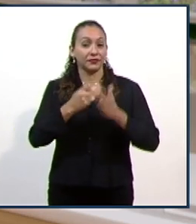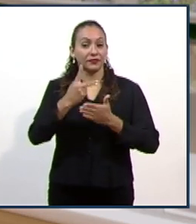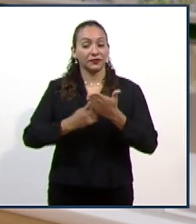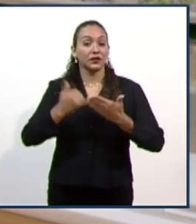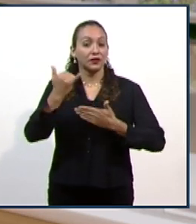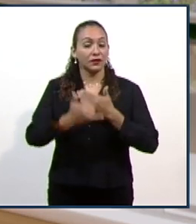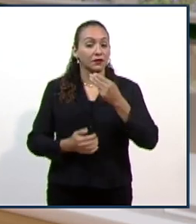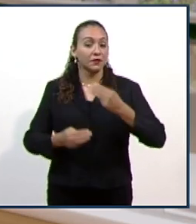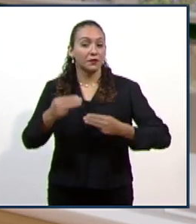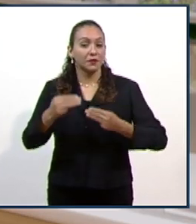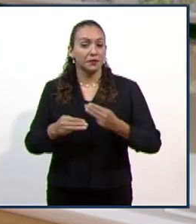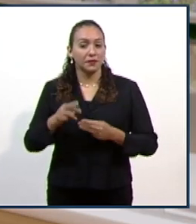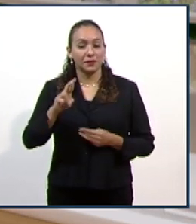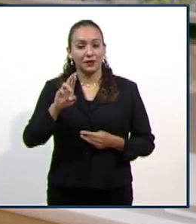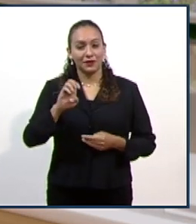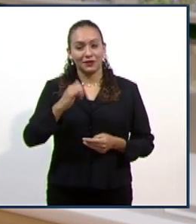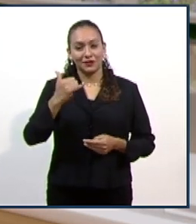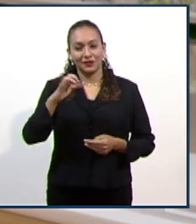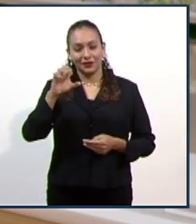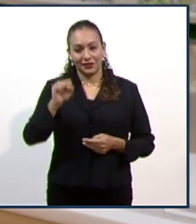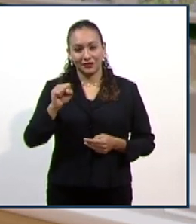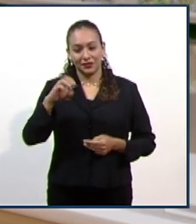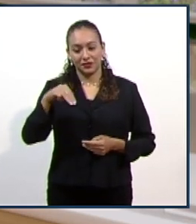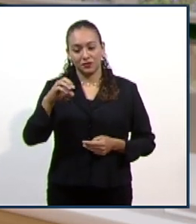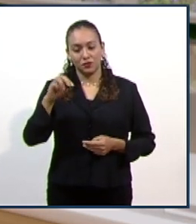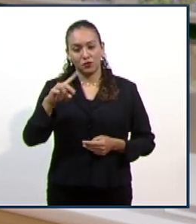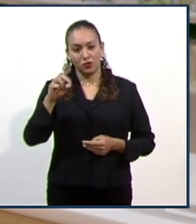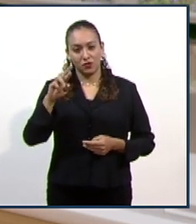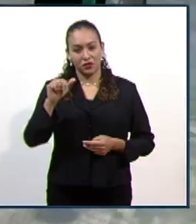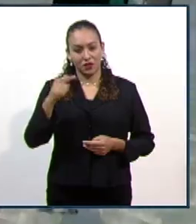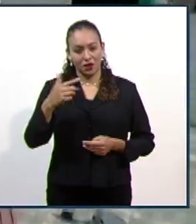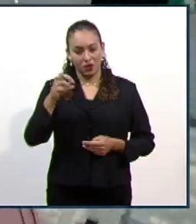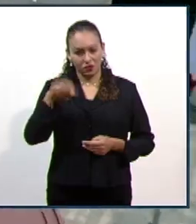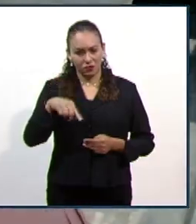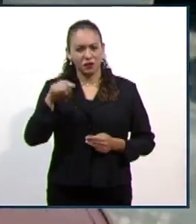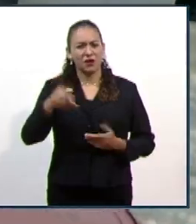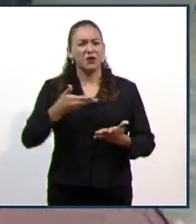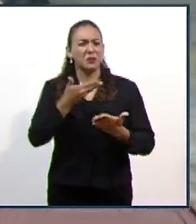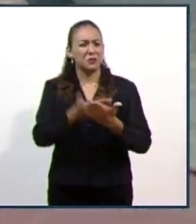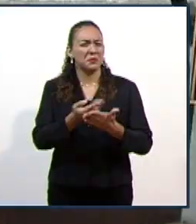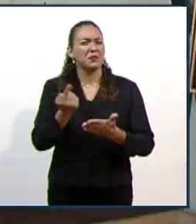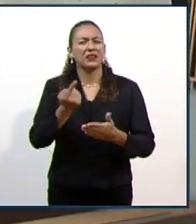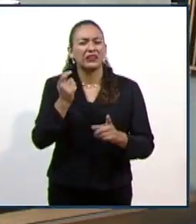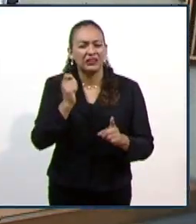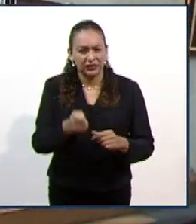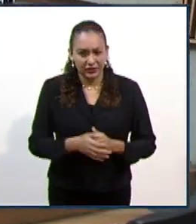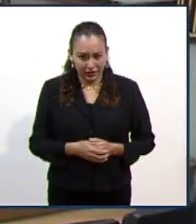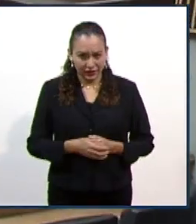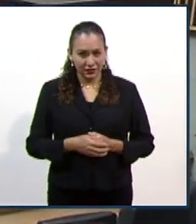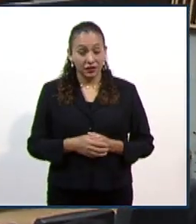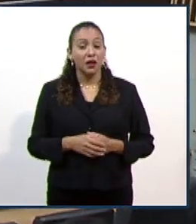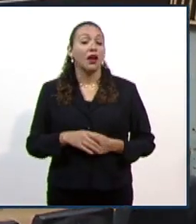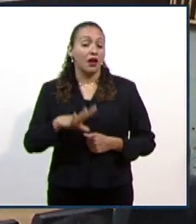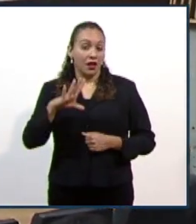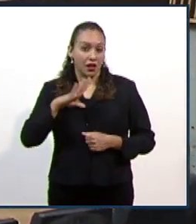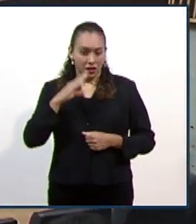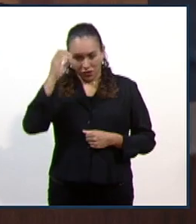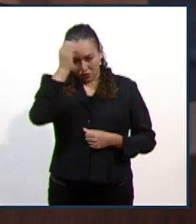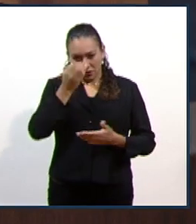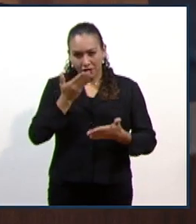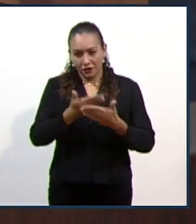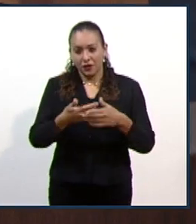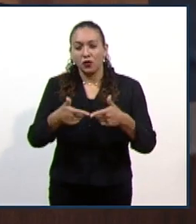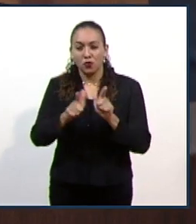proyecto del magistrado Reyes Rodríguez Mondragón, con el que propone resolver la consulta competencial planteada por el partido